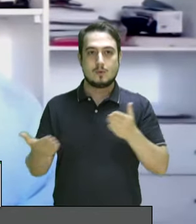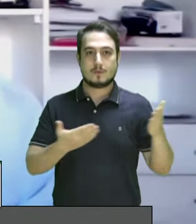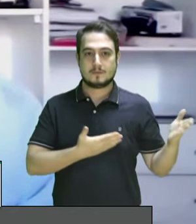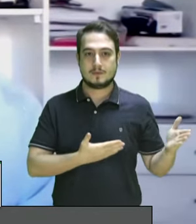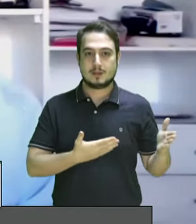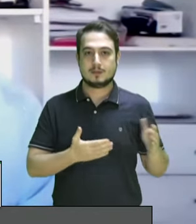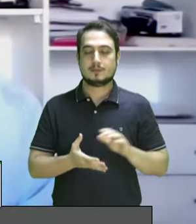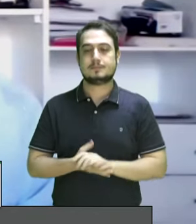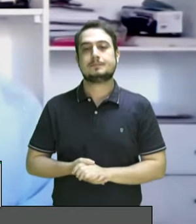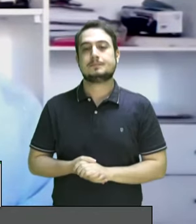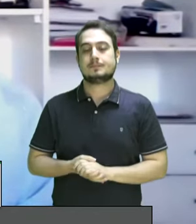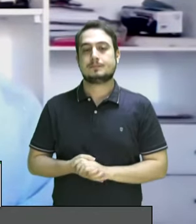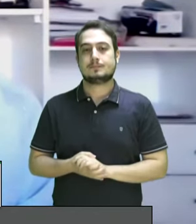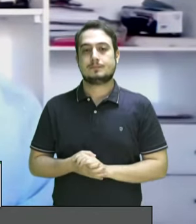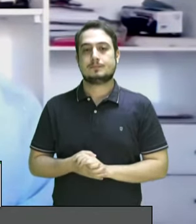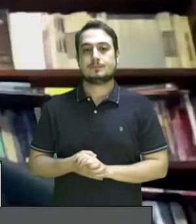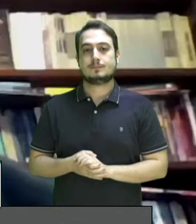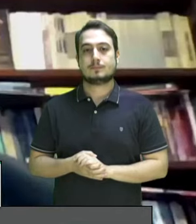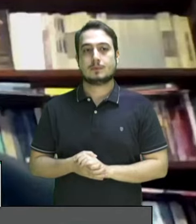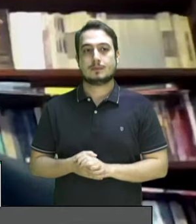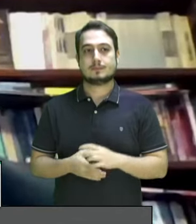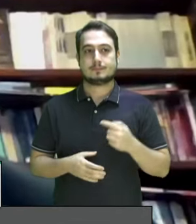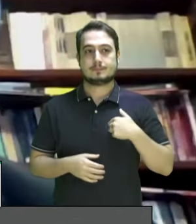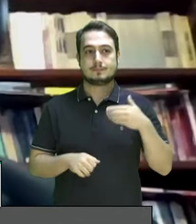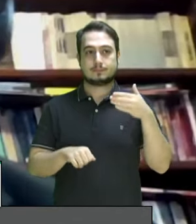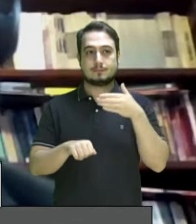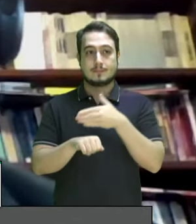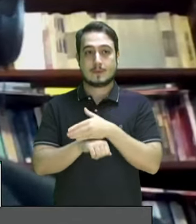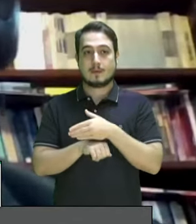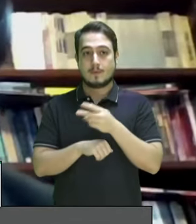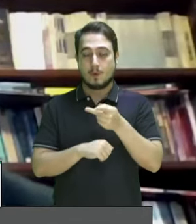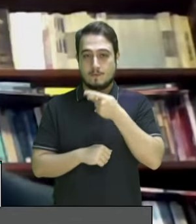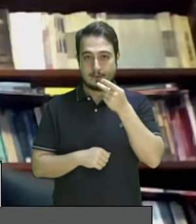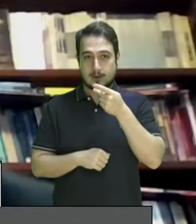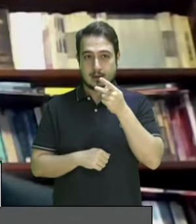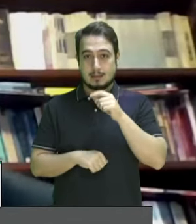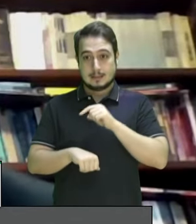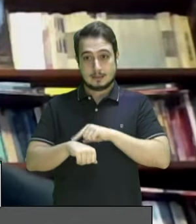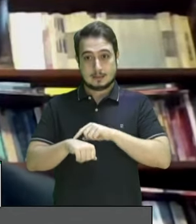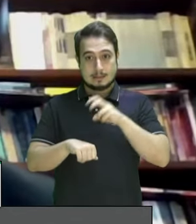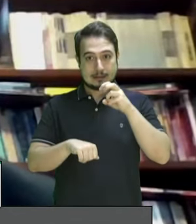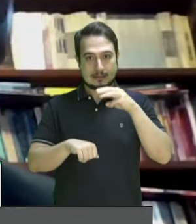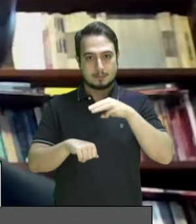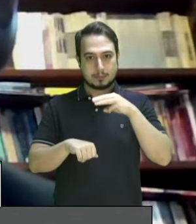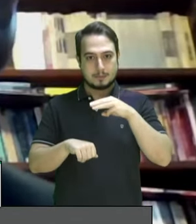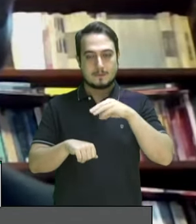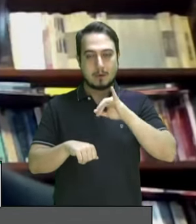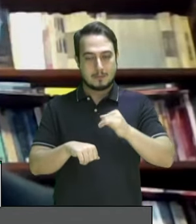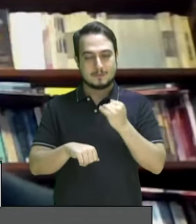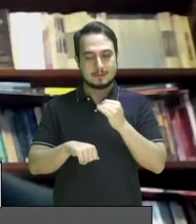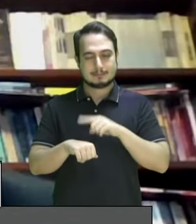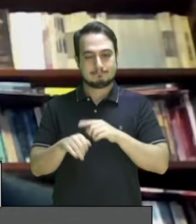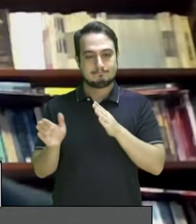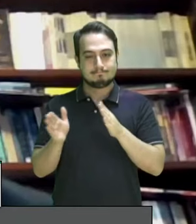Cidadán yo voy me ater aquí al tiempo yo gustaría